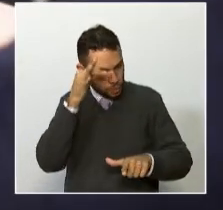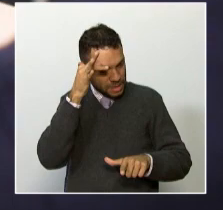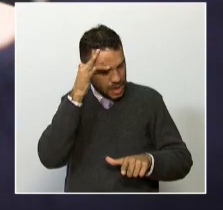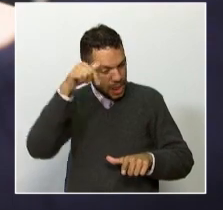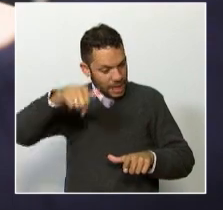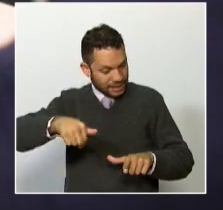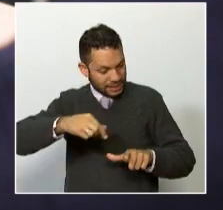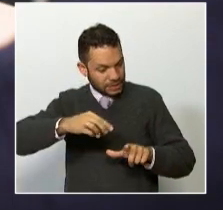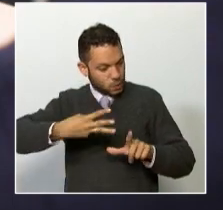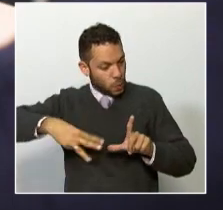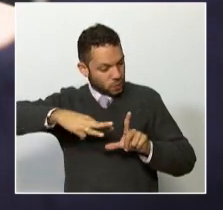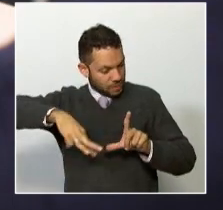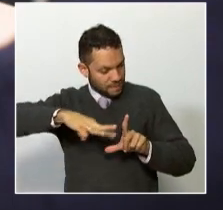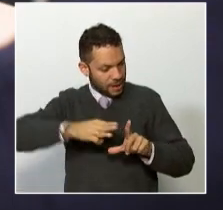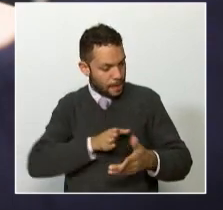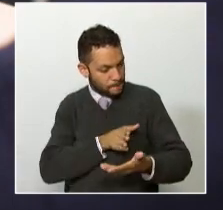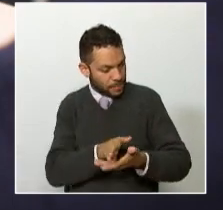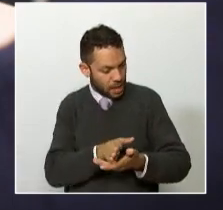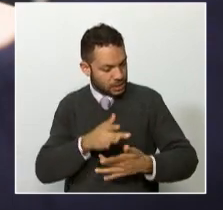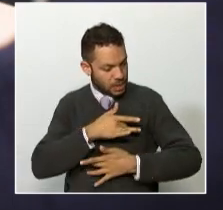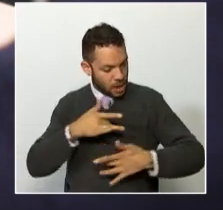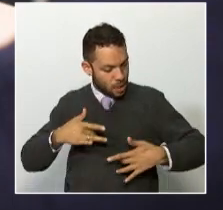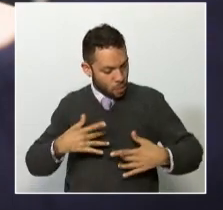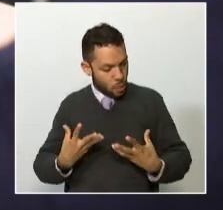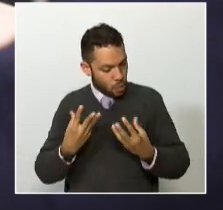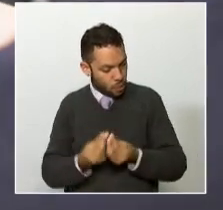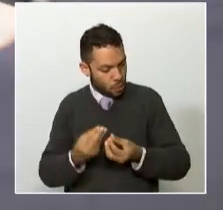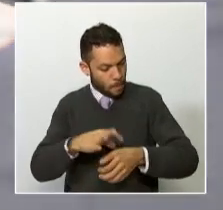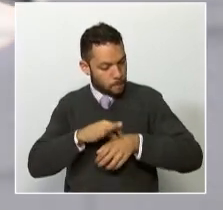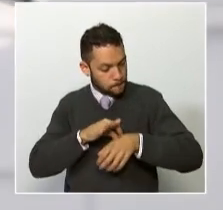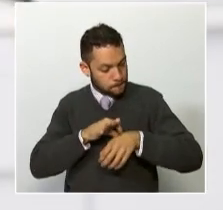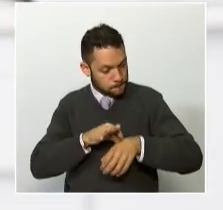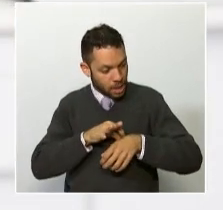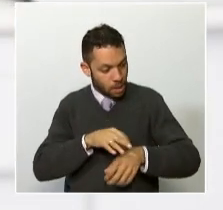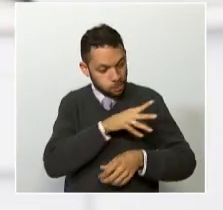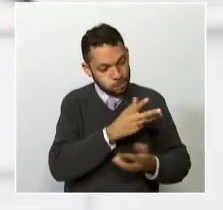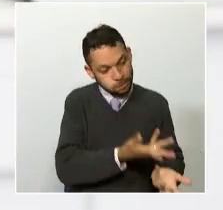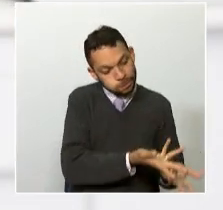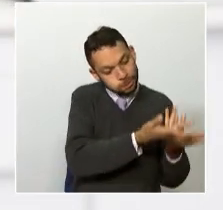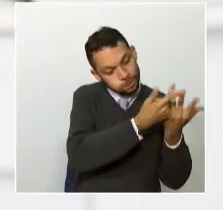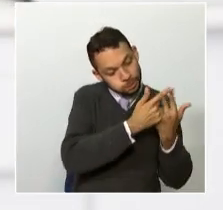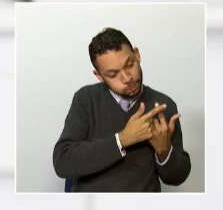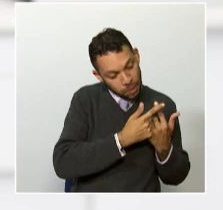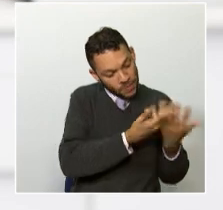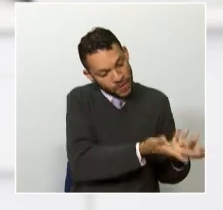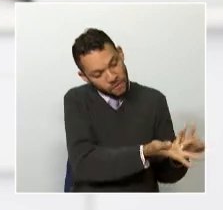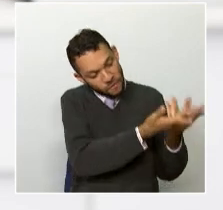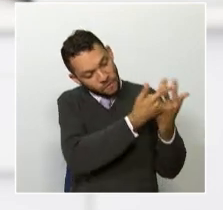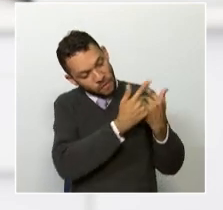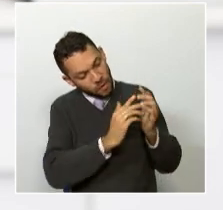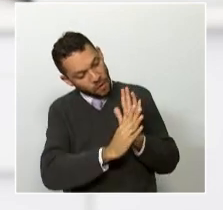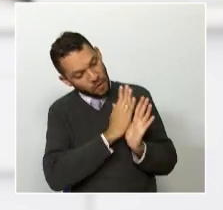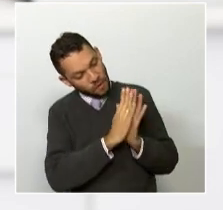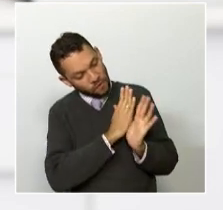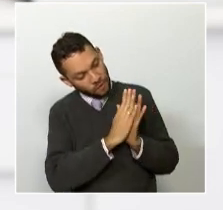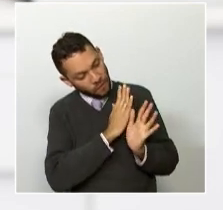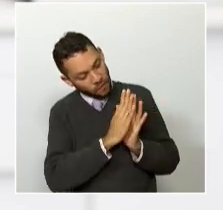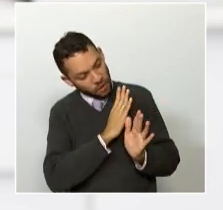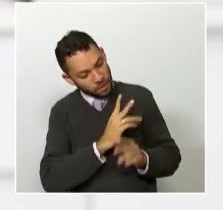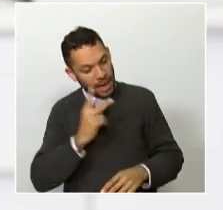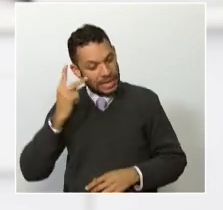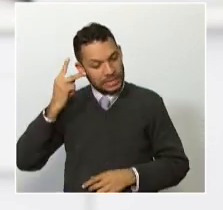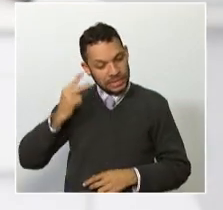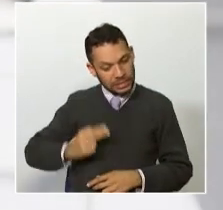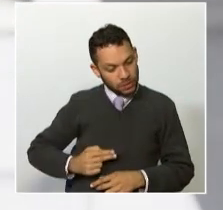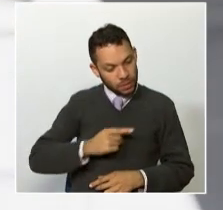¿cierto? Al Parque de la Salud y resulta que usted vino a contarnos una historia distinta a la odontología.